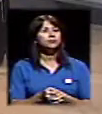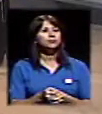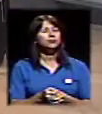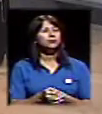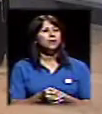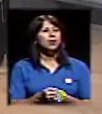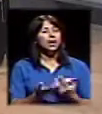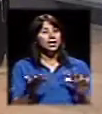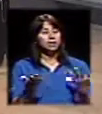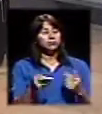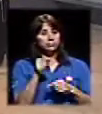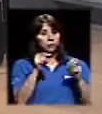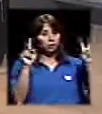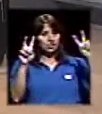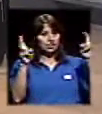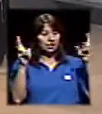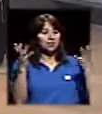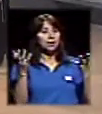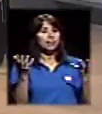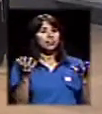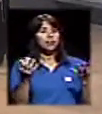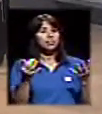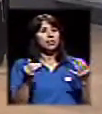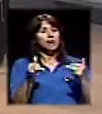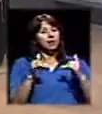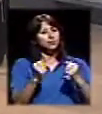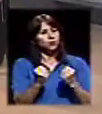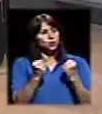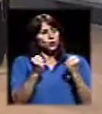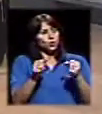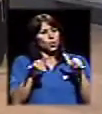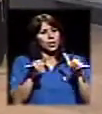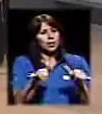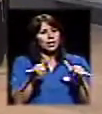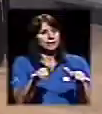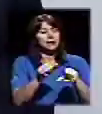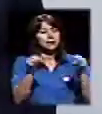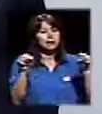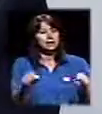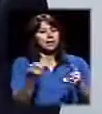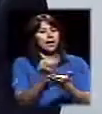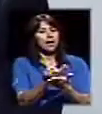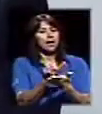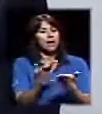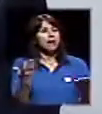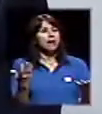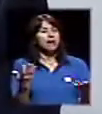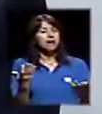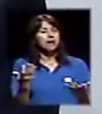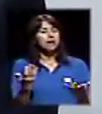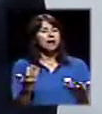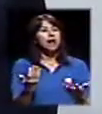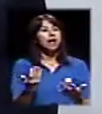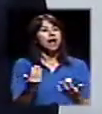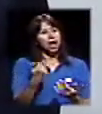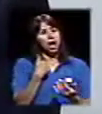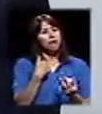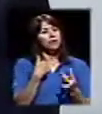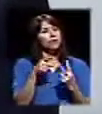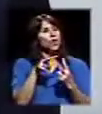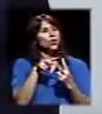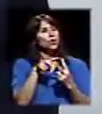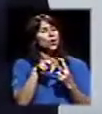digamos, sobre este tema de la solidez del sistema, me parece que hay como 2